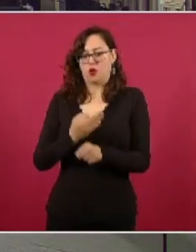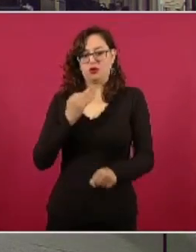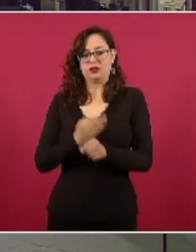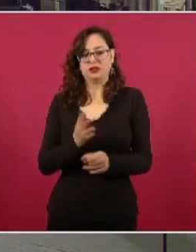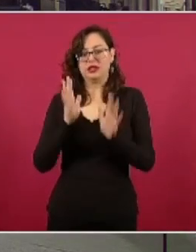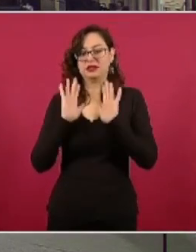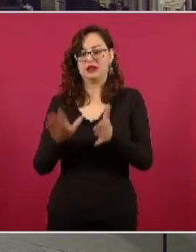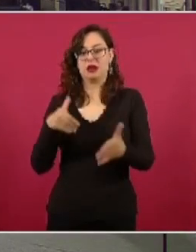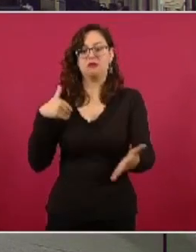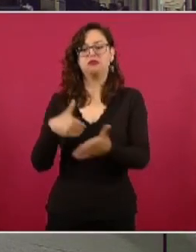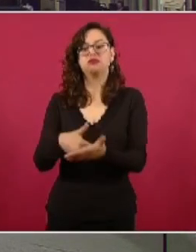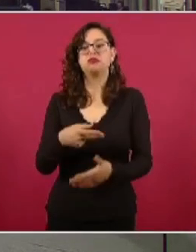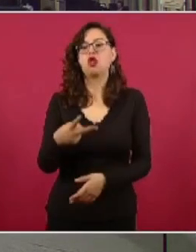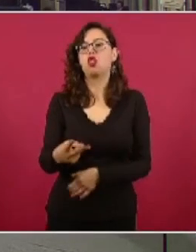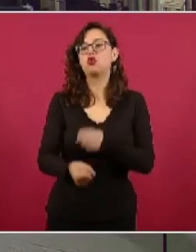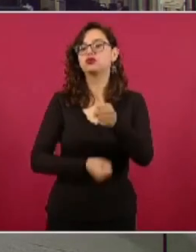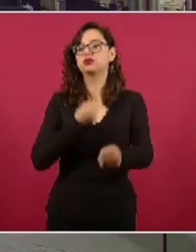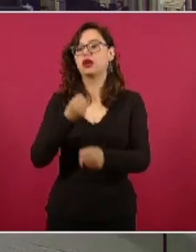de inversión.